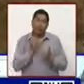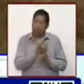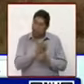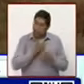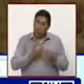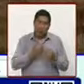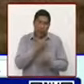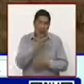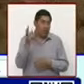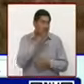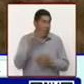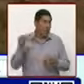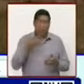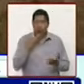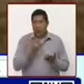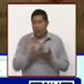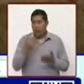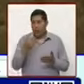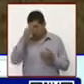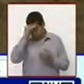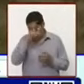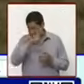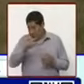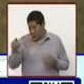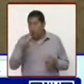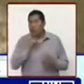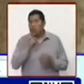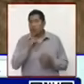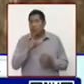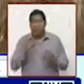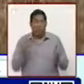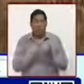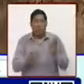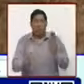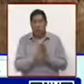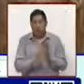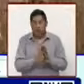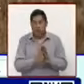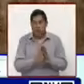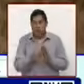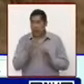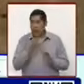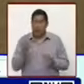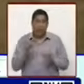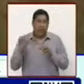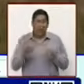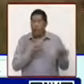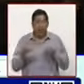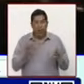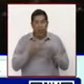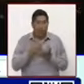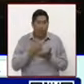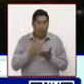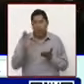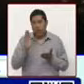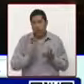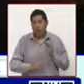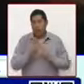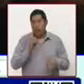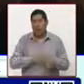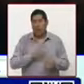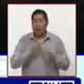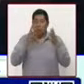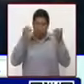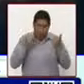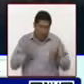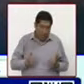nuestros ecosistemas. Y bueno, ellos están seguramente de manera ilegal y van a ser expulsados en cualquier momento. Muy